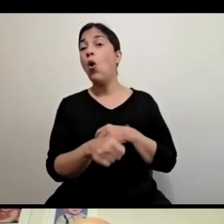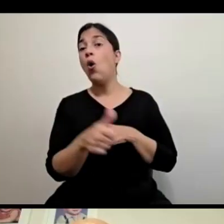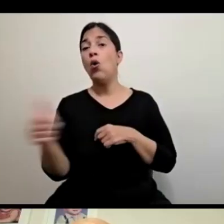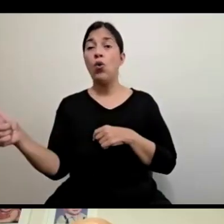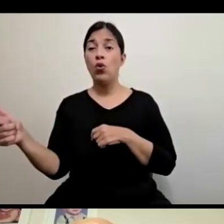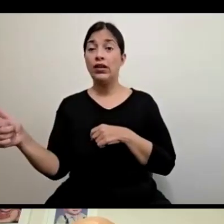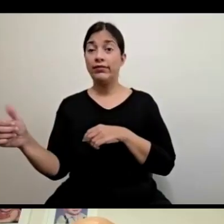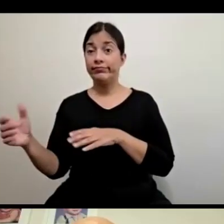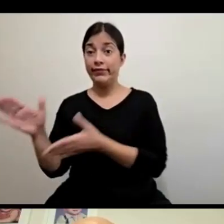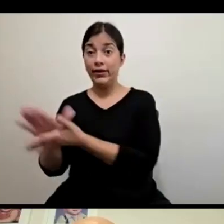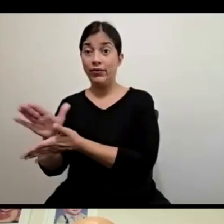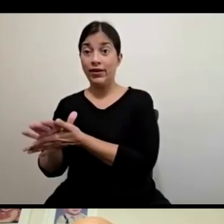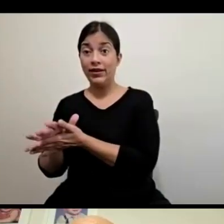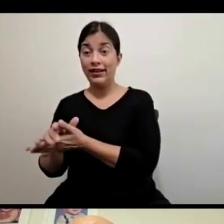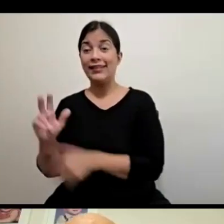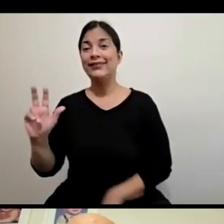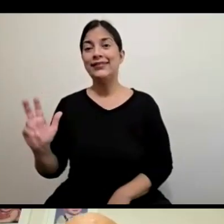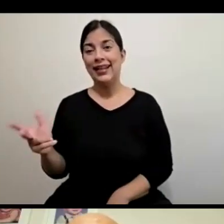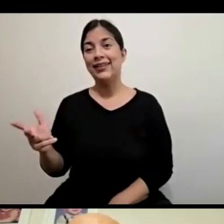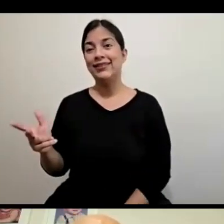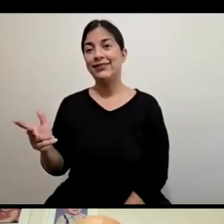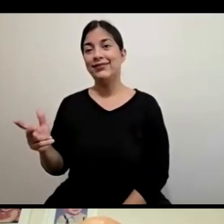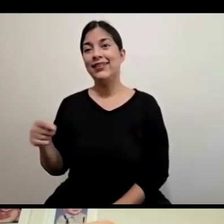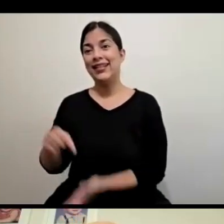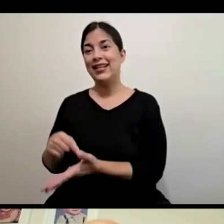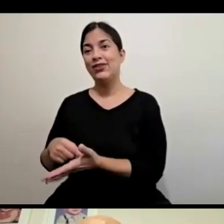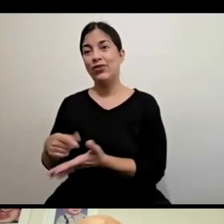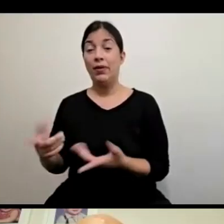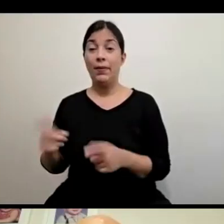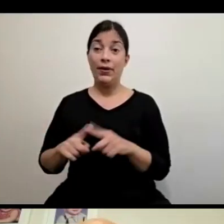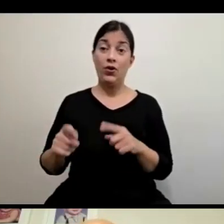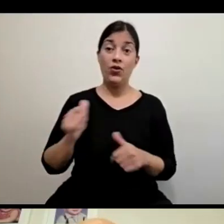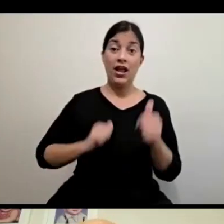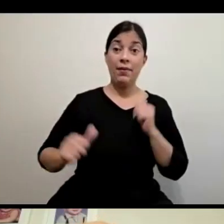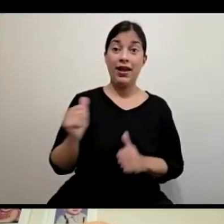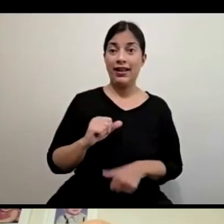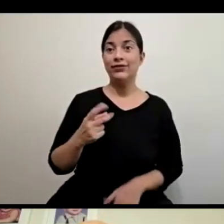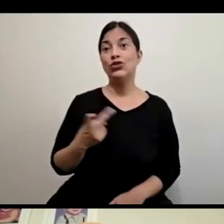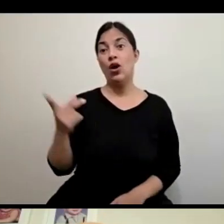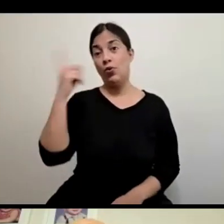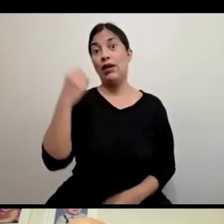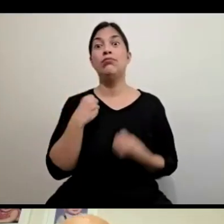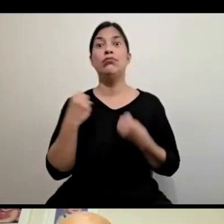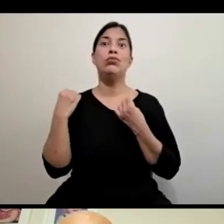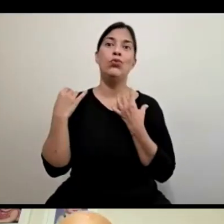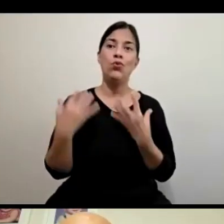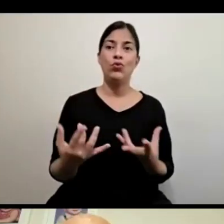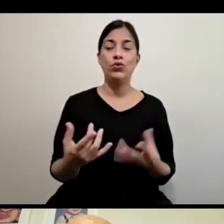siempre eran 3. Cada clase eran 3 créditos, en dramas eran 2 porque eran tantos. Sí, cuando yo